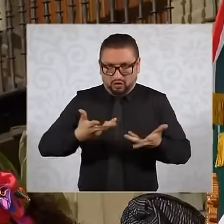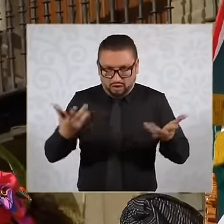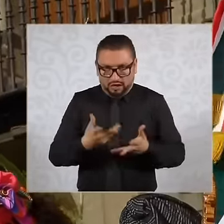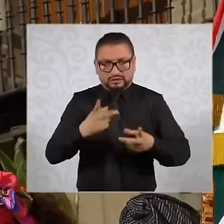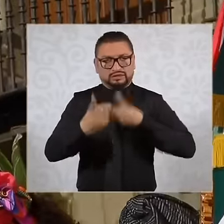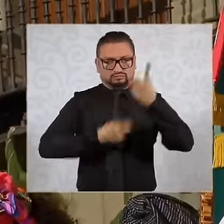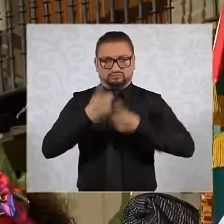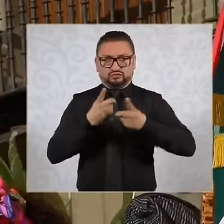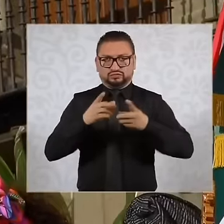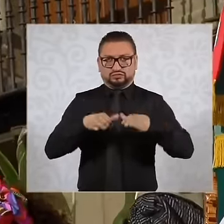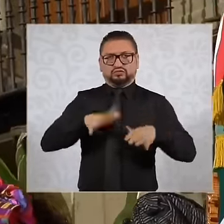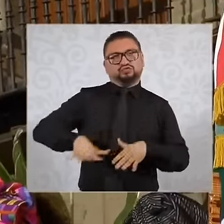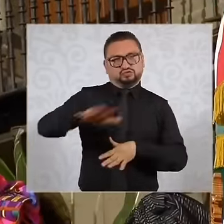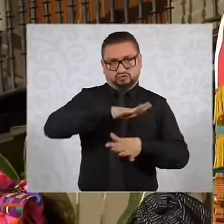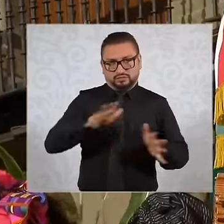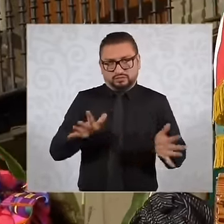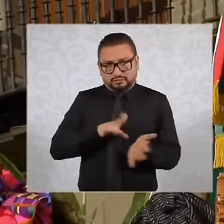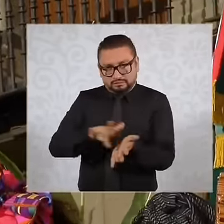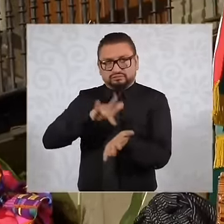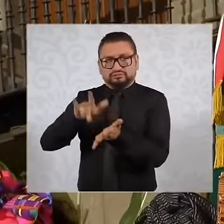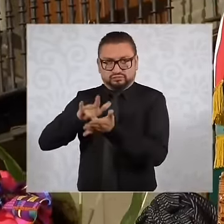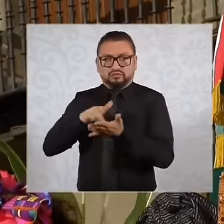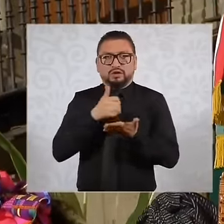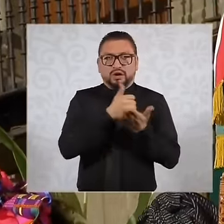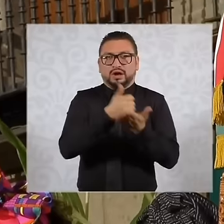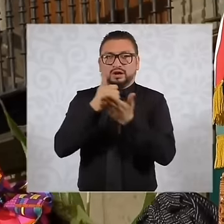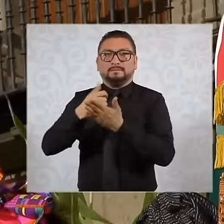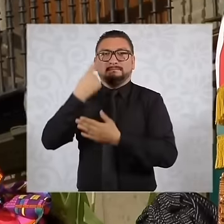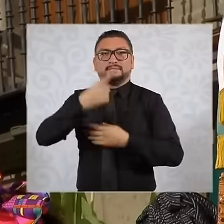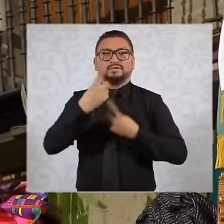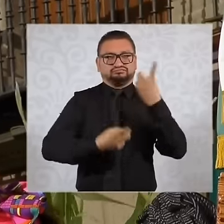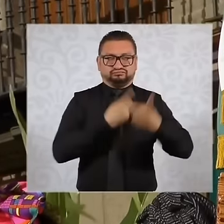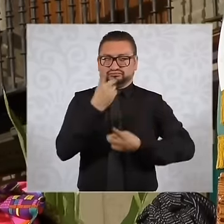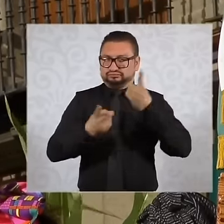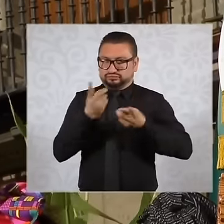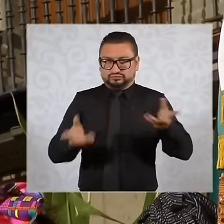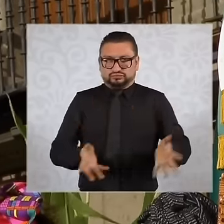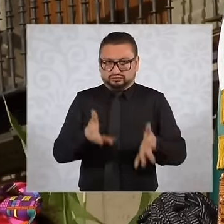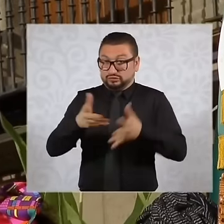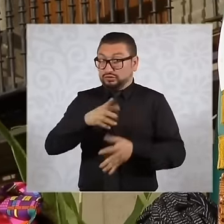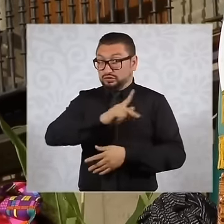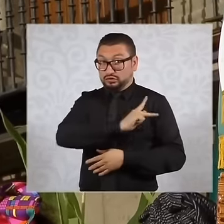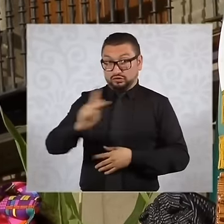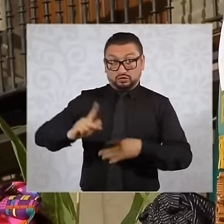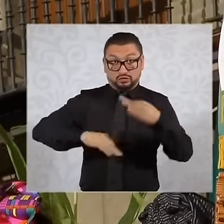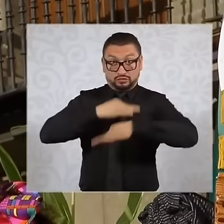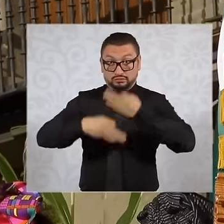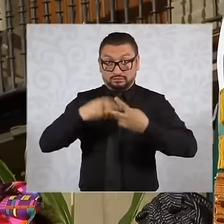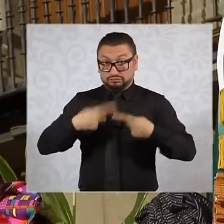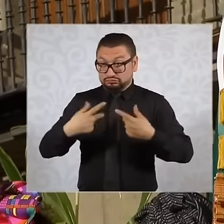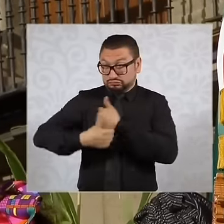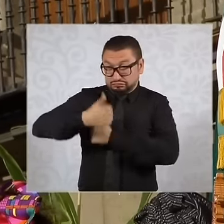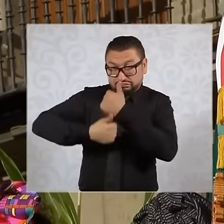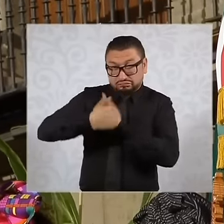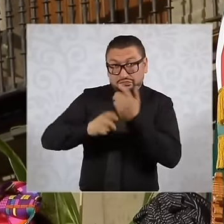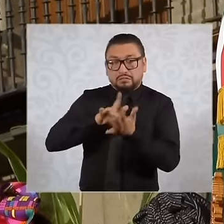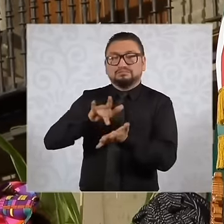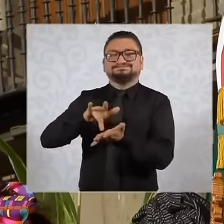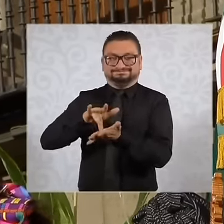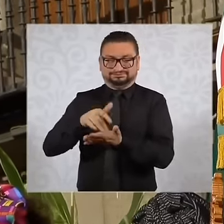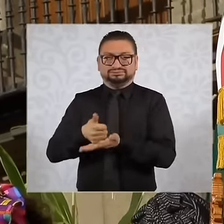comunitario. Impulsaremos semilleros deportivos y a los deportistas de alto rendimiento.